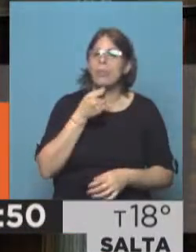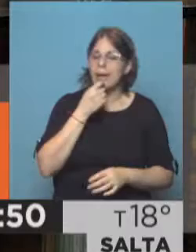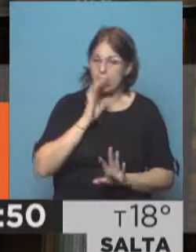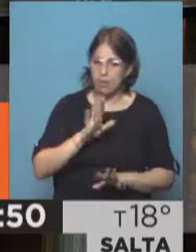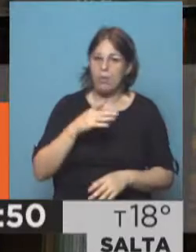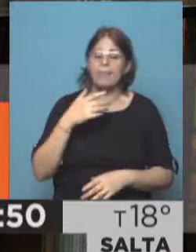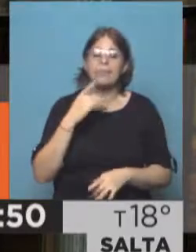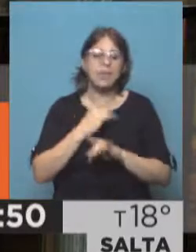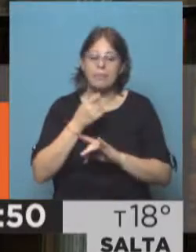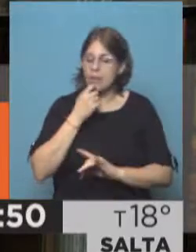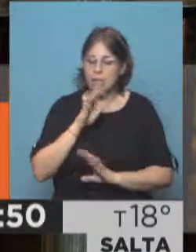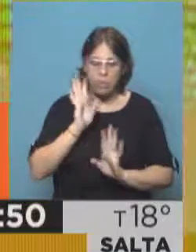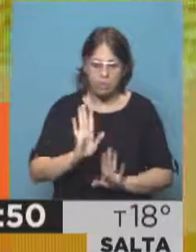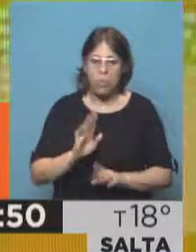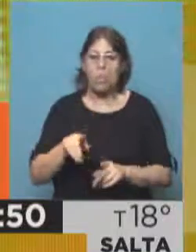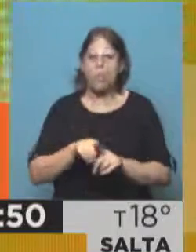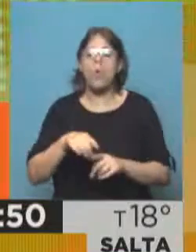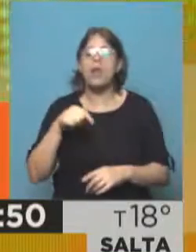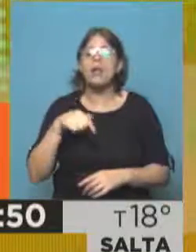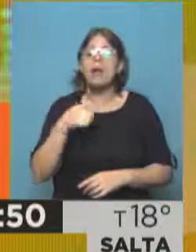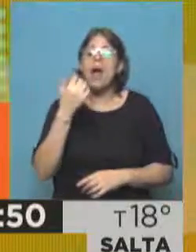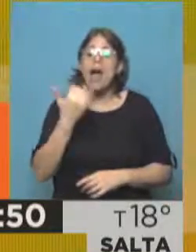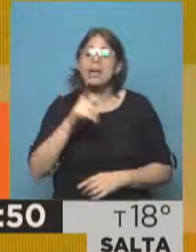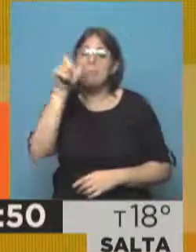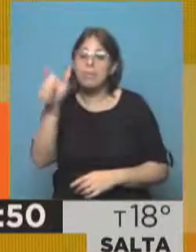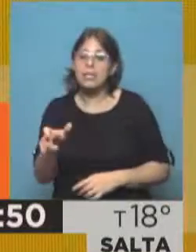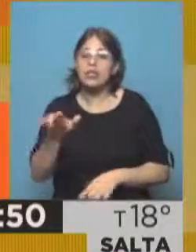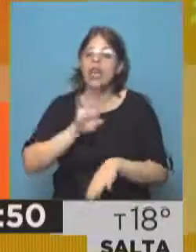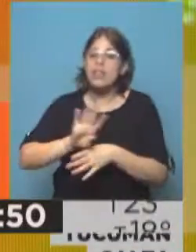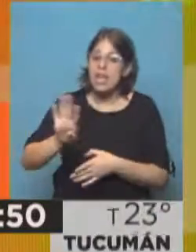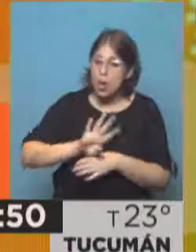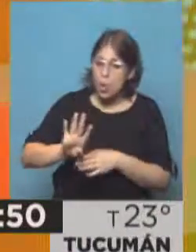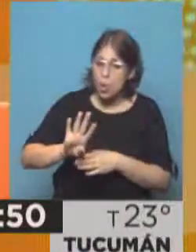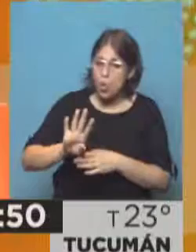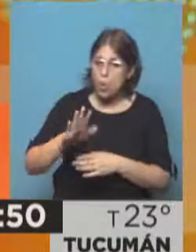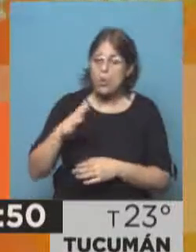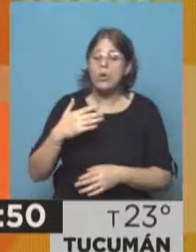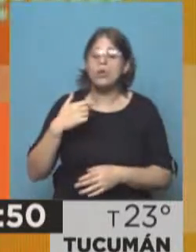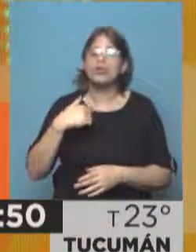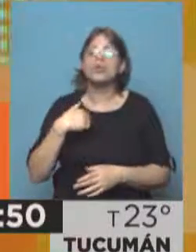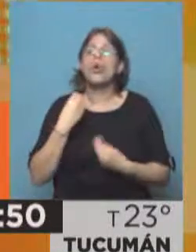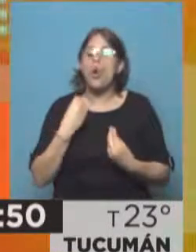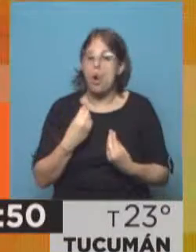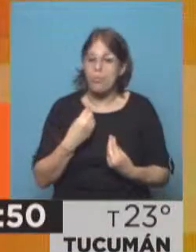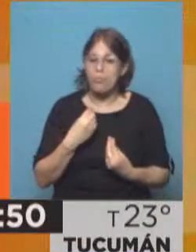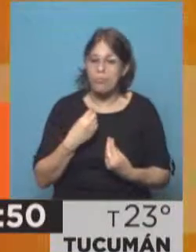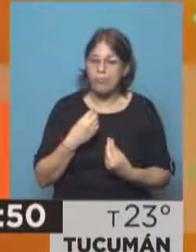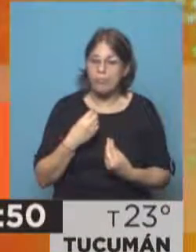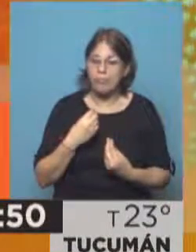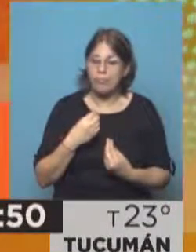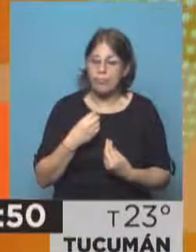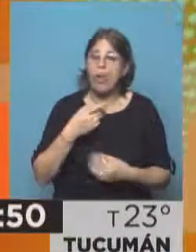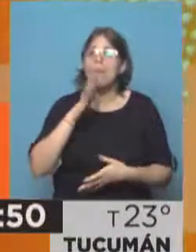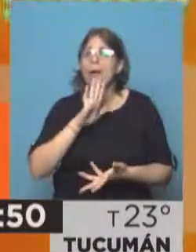cuando él tiene una persona, que no este caso, pero que es deudora, uno actúa en función de cómo la persona